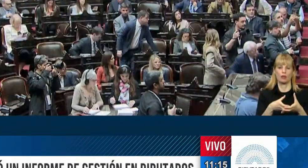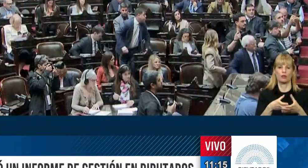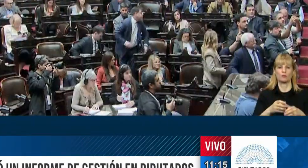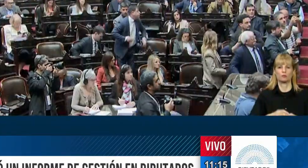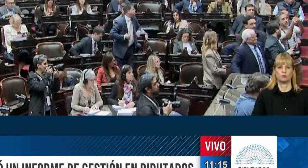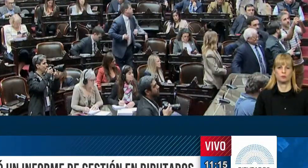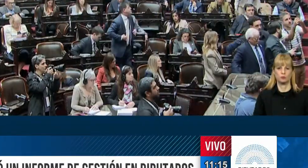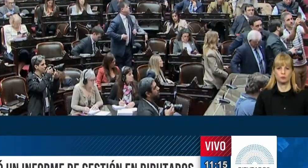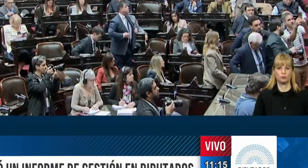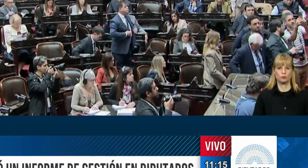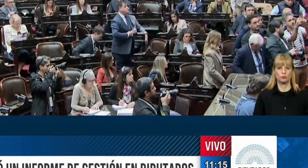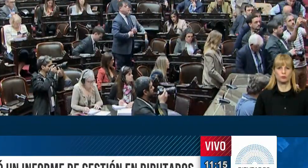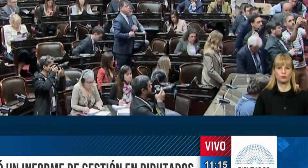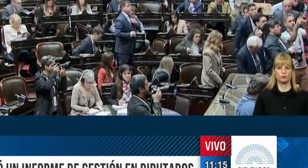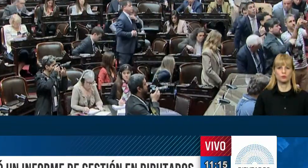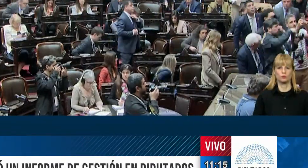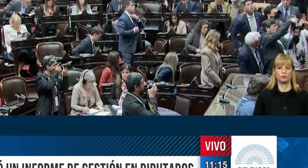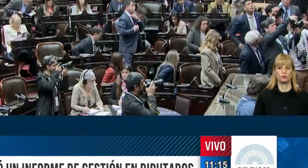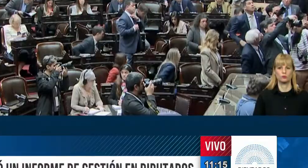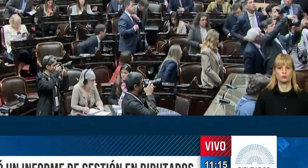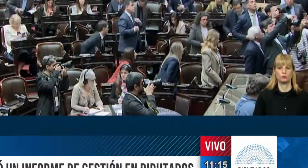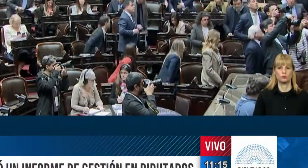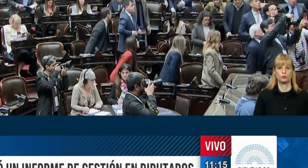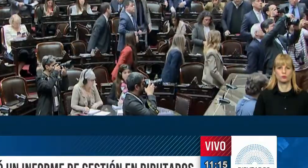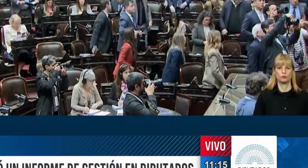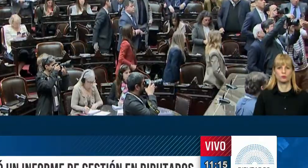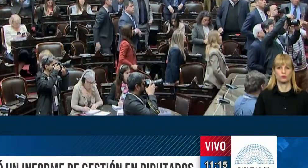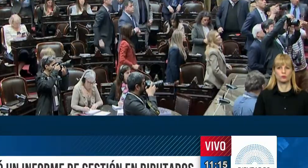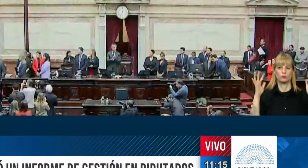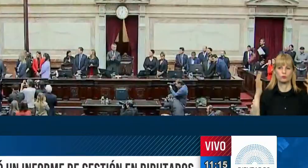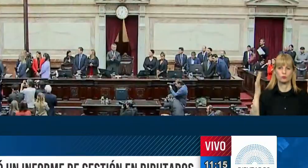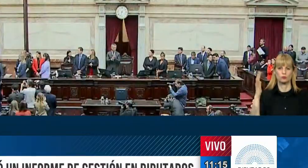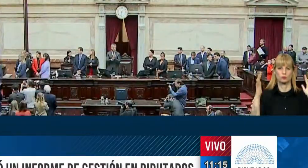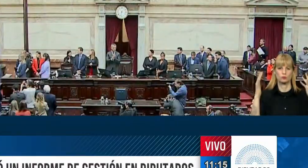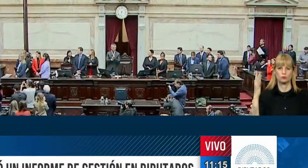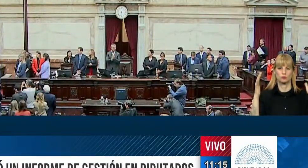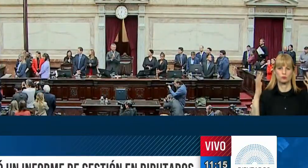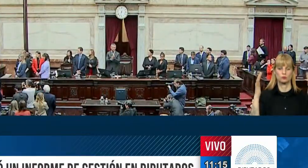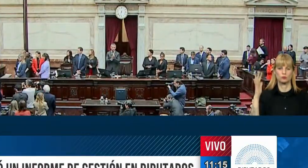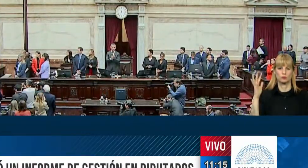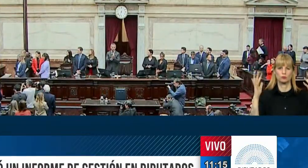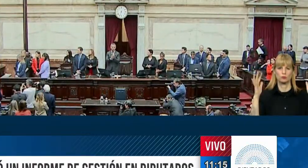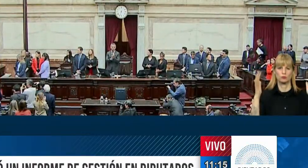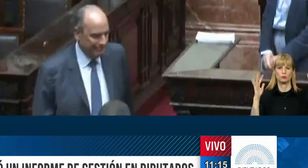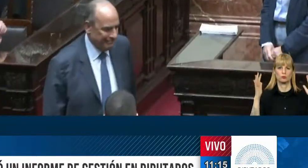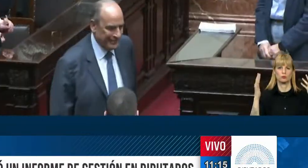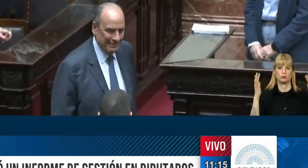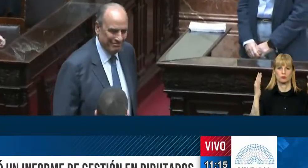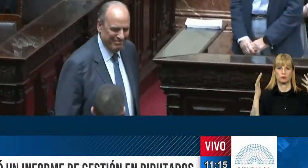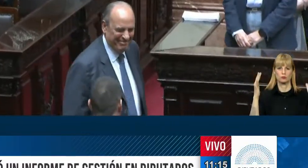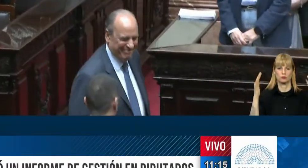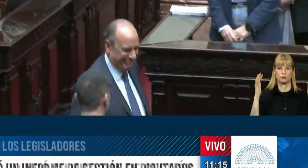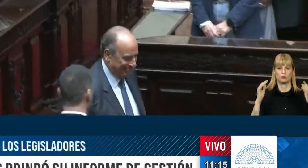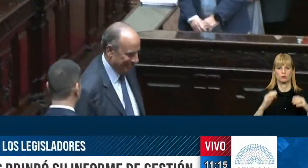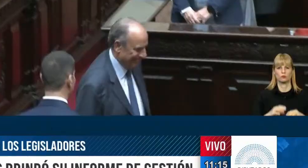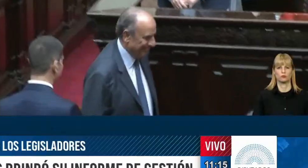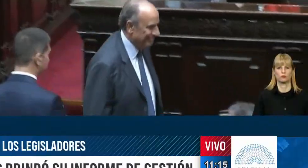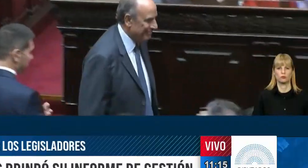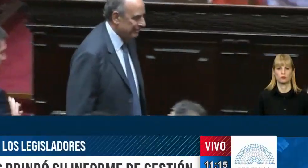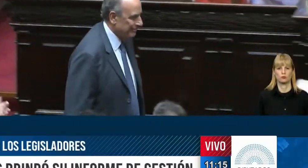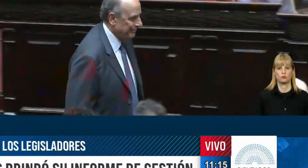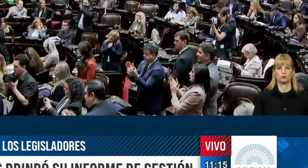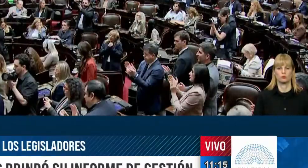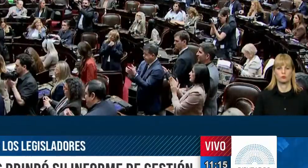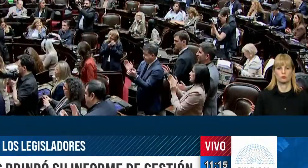oficialismo defendiendo, nos dejaban tabula rasa. Entonces, claro, vos planteabas dictamen, no hay la más mínima voz de